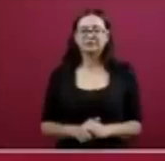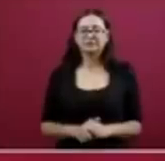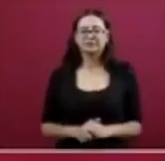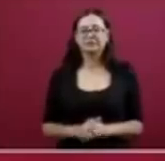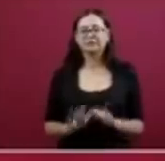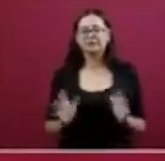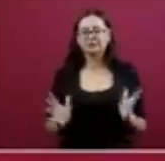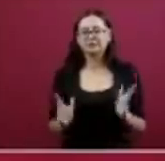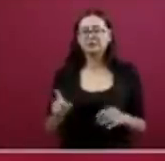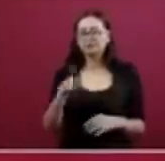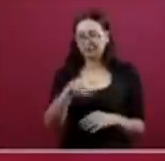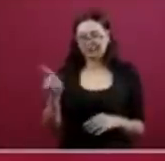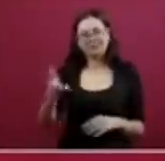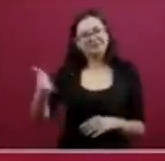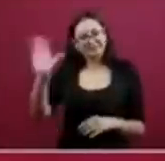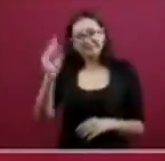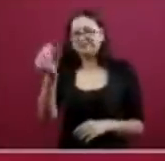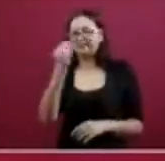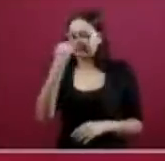ustedes tienen que ir a desayunar.